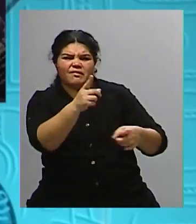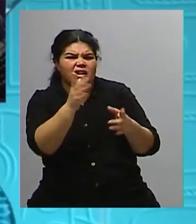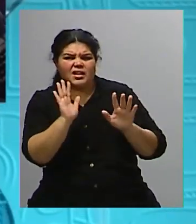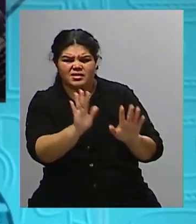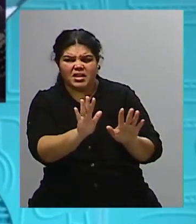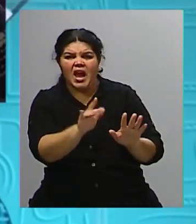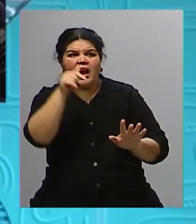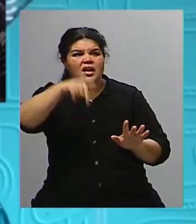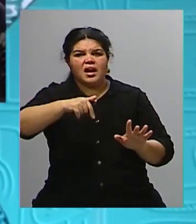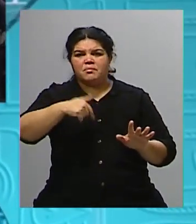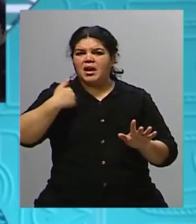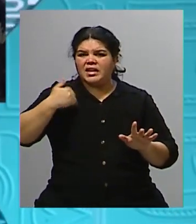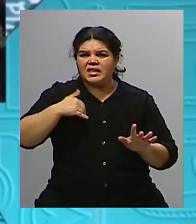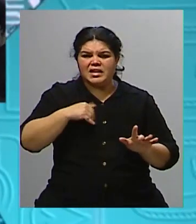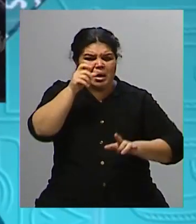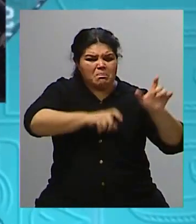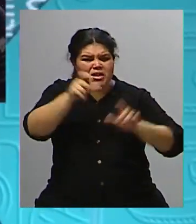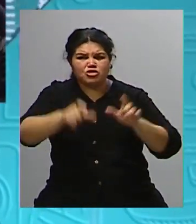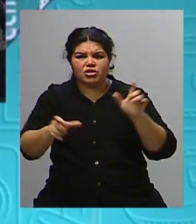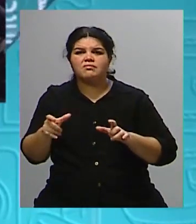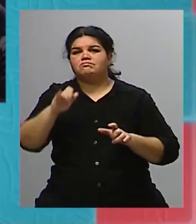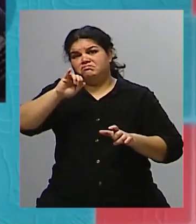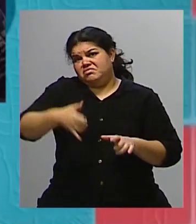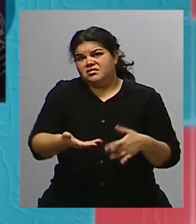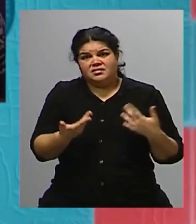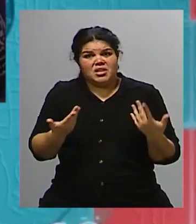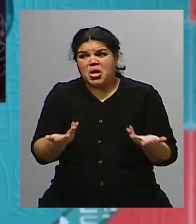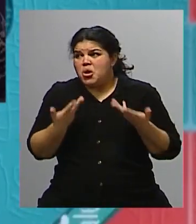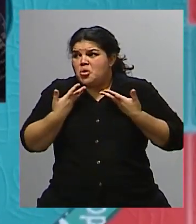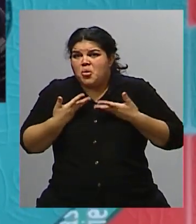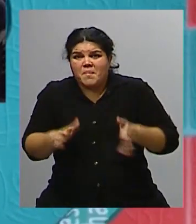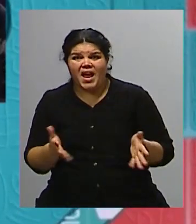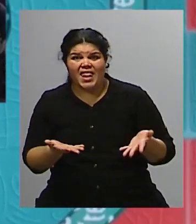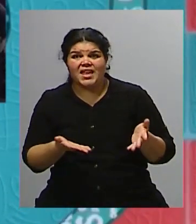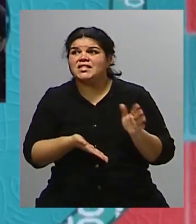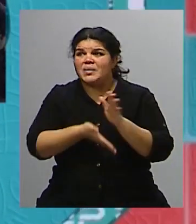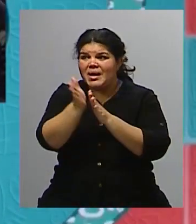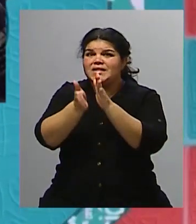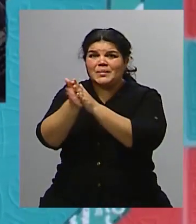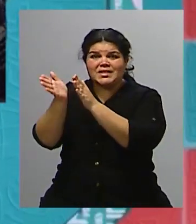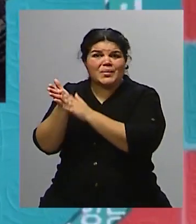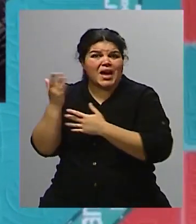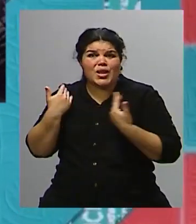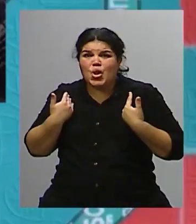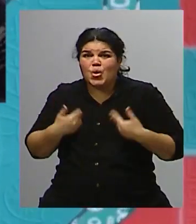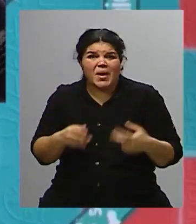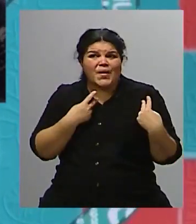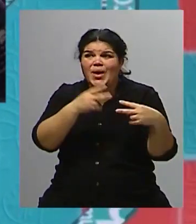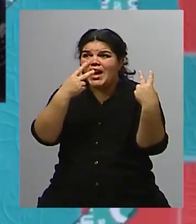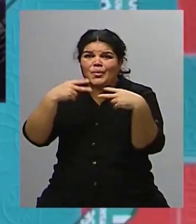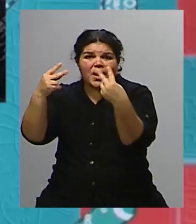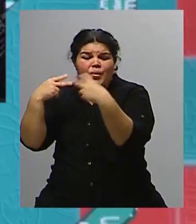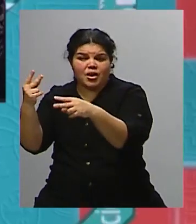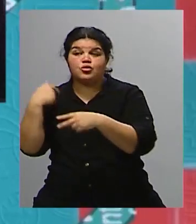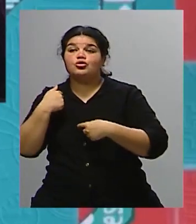está yendo. Sí. Efectivamente, hay gente que se está yendo, como se va constantemente. Lo que nos dicen las estadísticas, y yo me baso pura y exclusivamente en